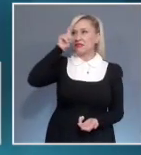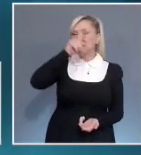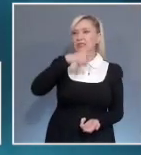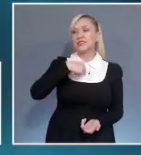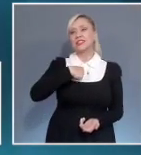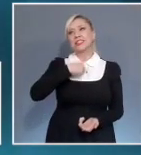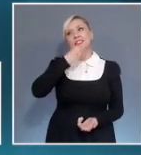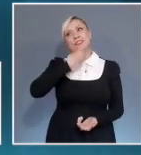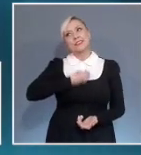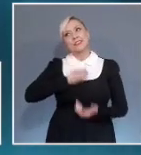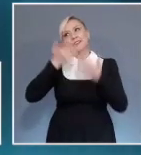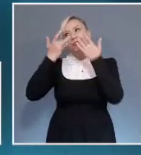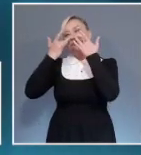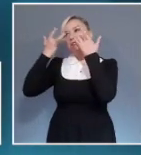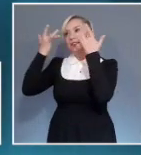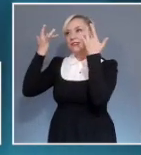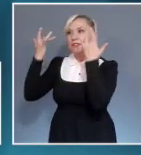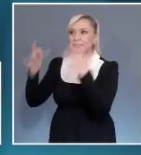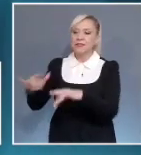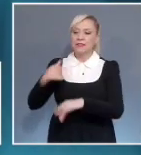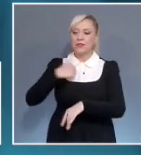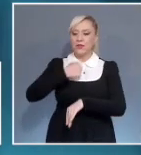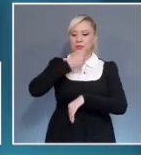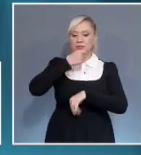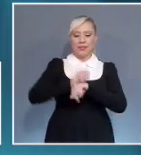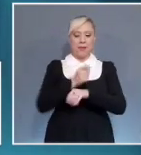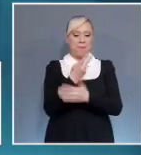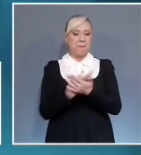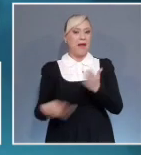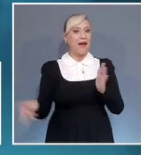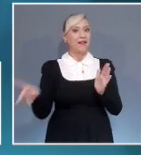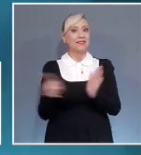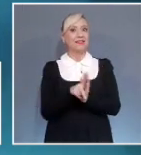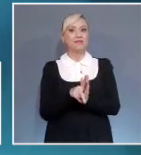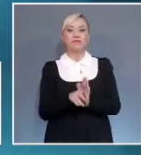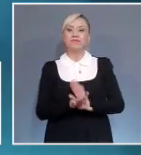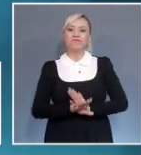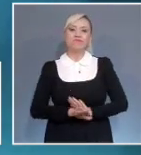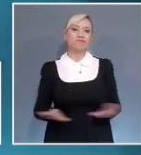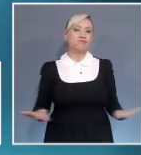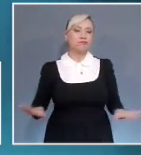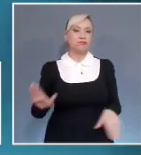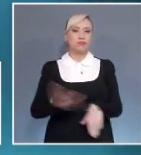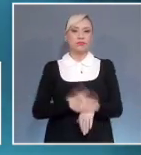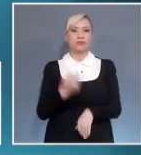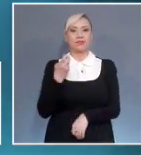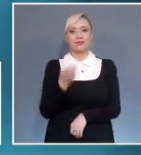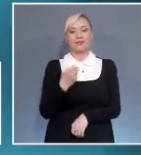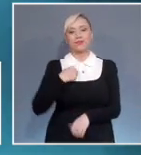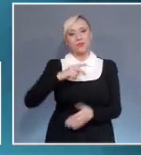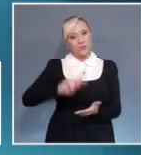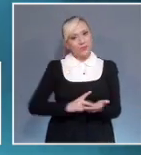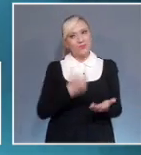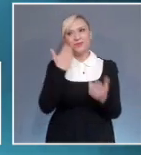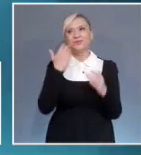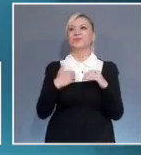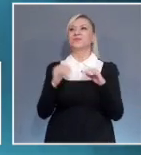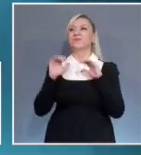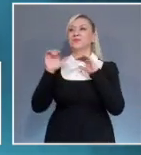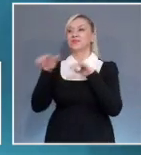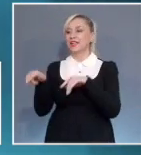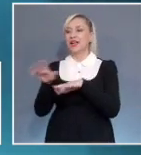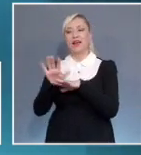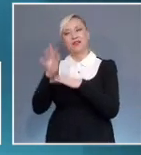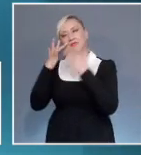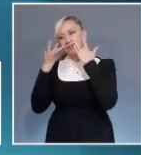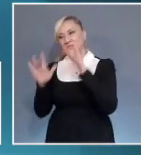de secretario porque cuando quise reincorporarme de un circuito a otro, tuve